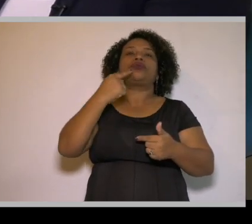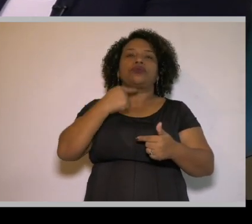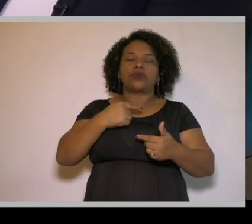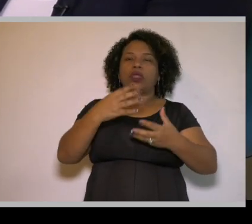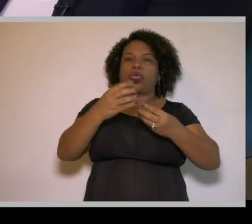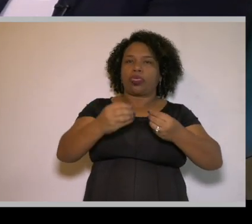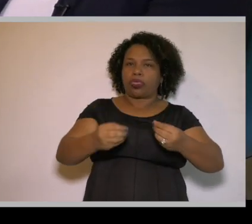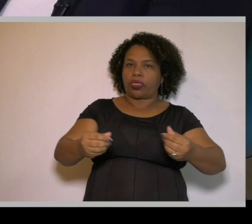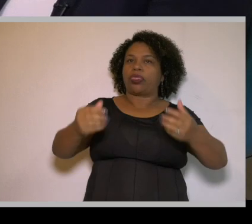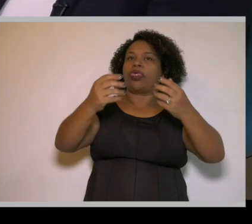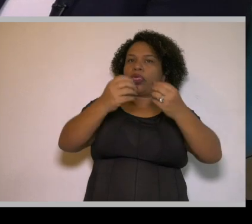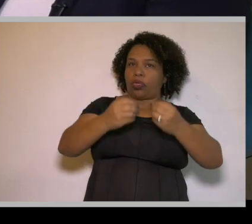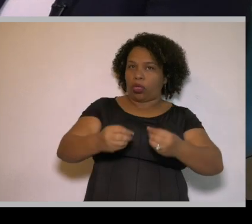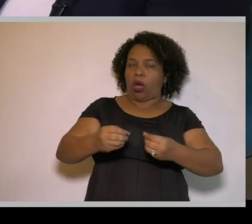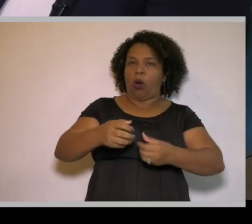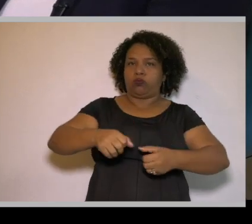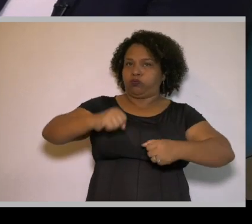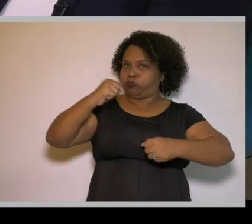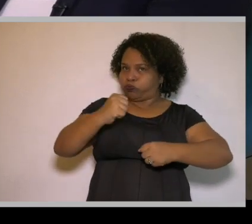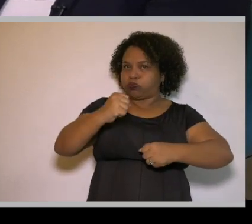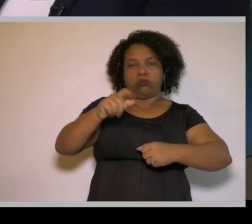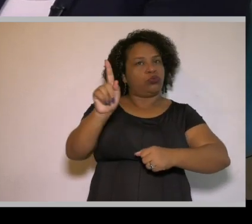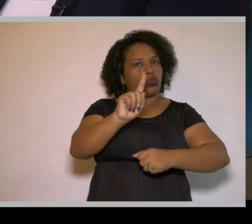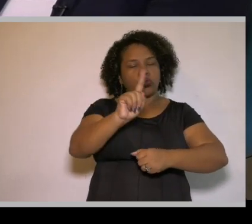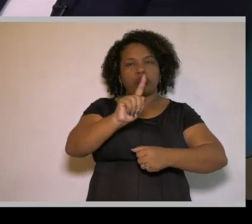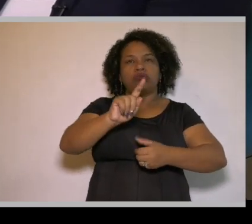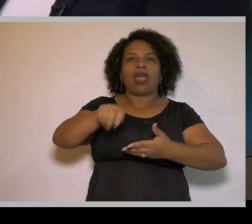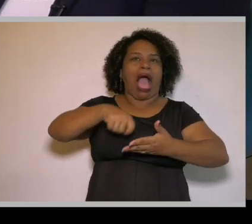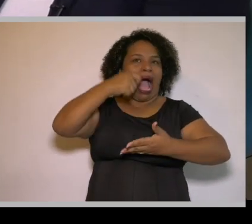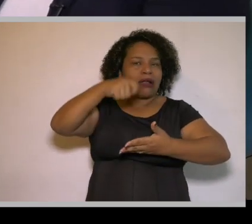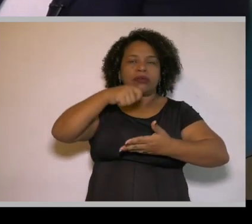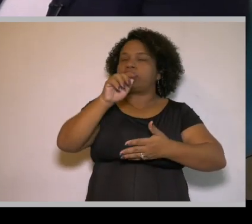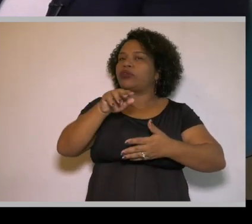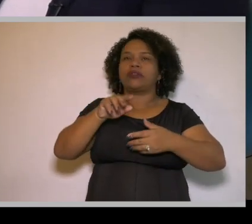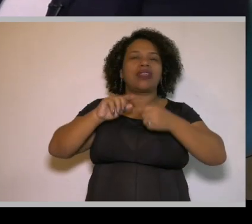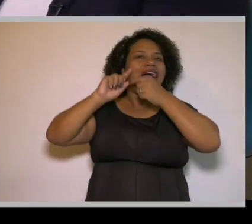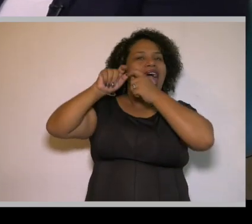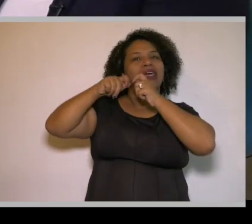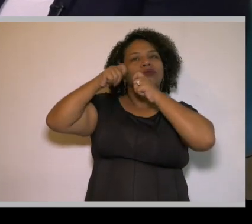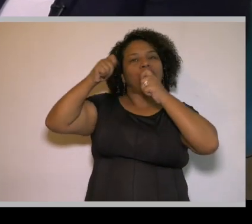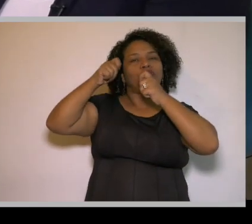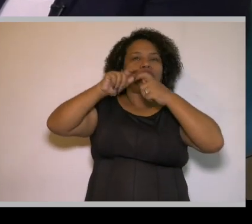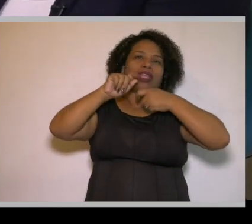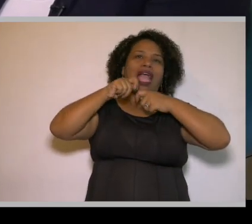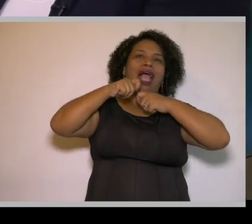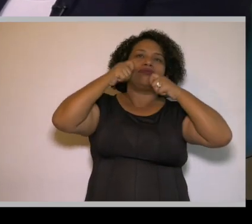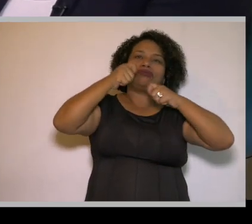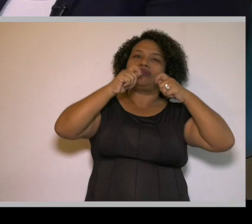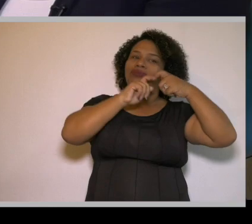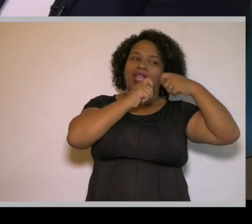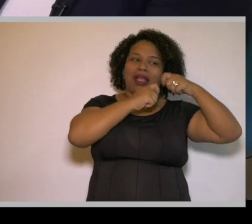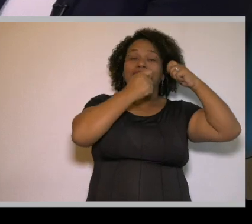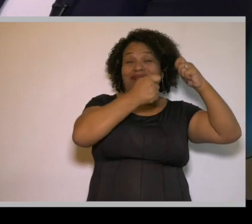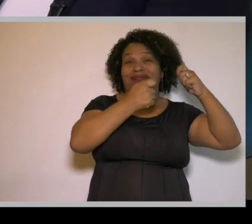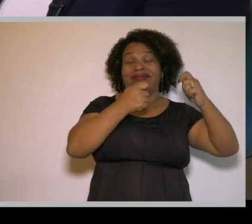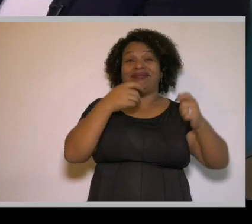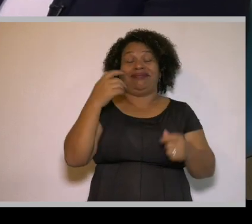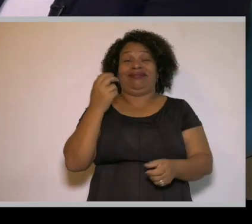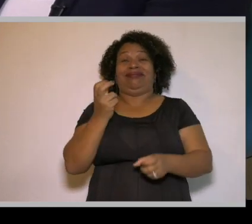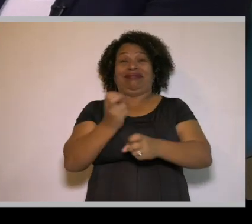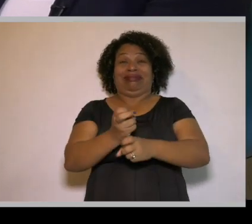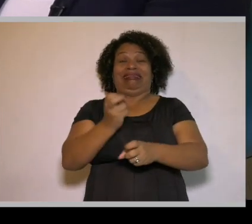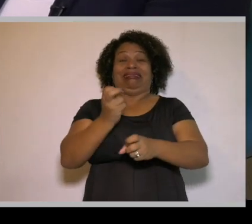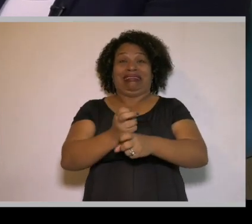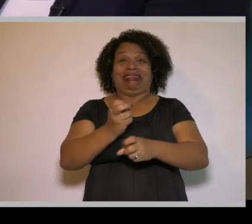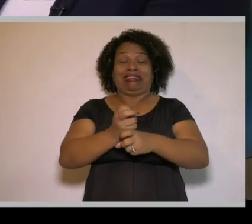abierta, ya sea por dentro de la boca o por fuera de la boca, y colocar mini placas y tornillos. Ahora